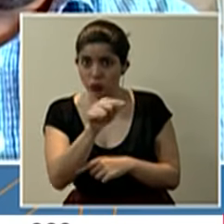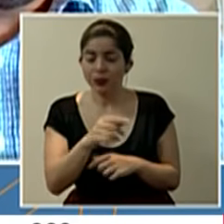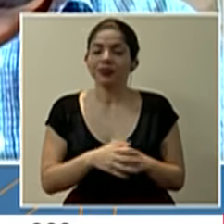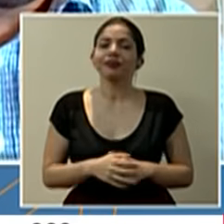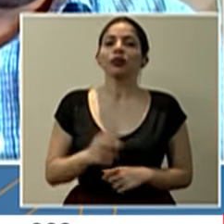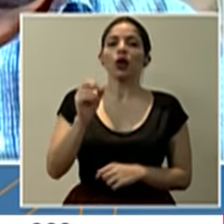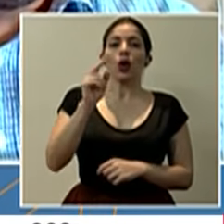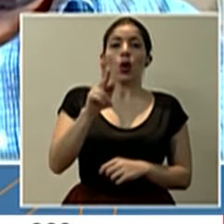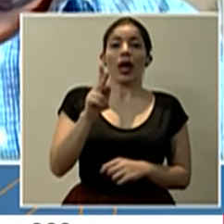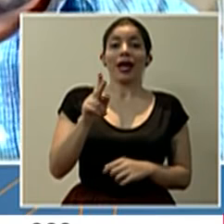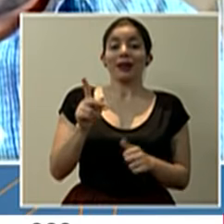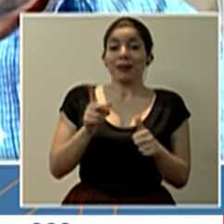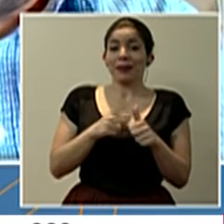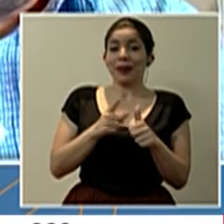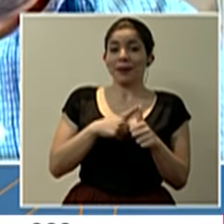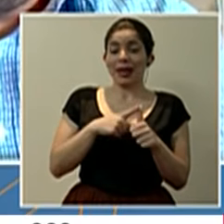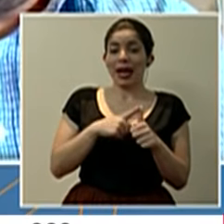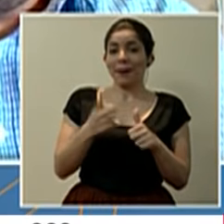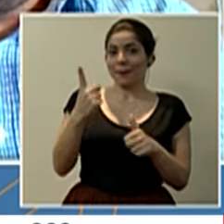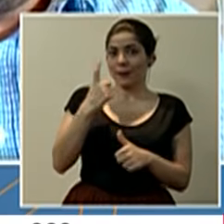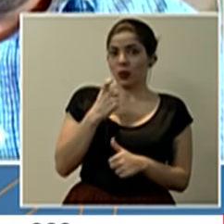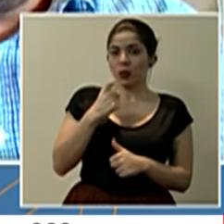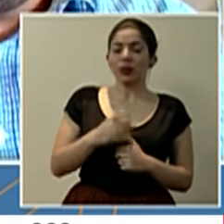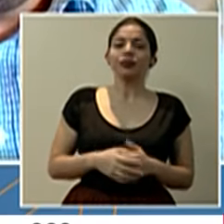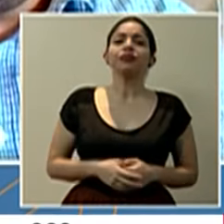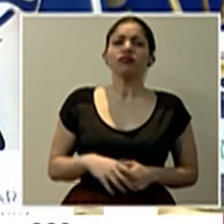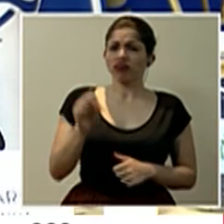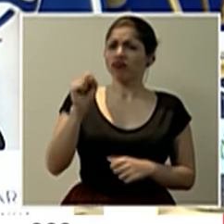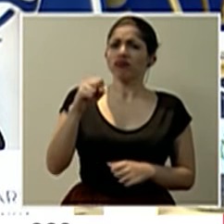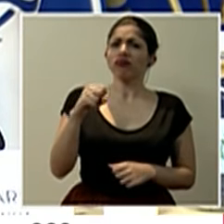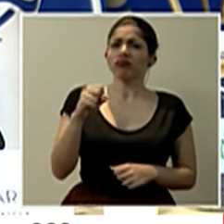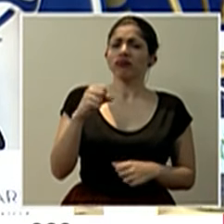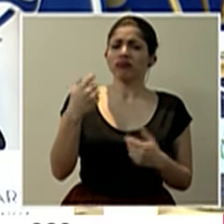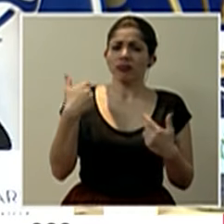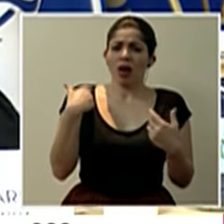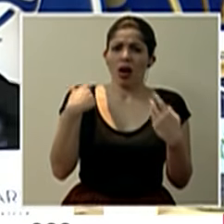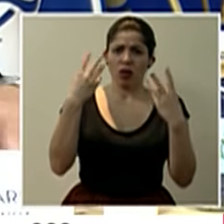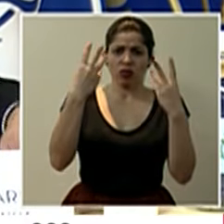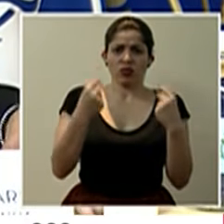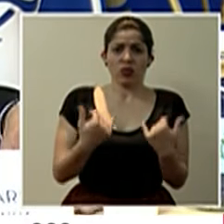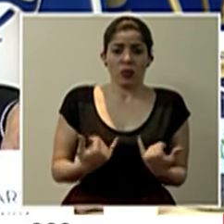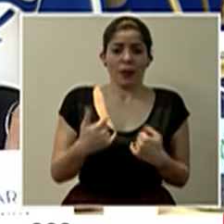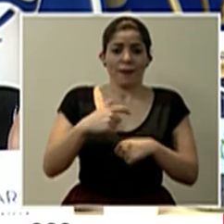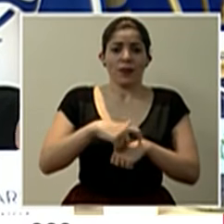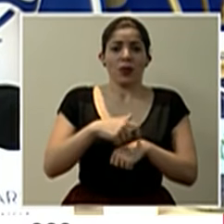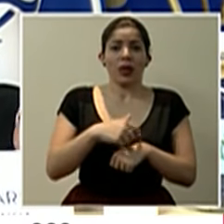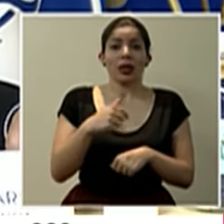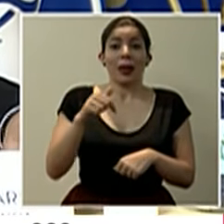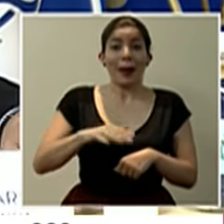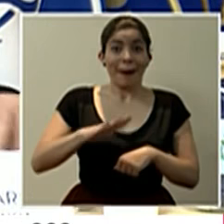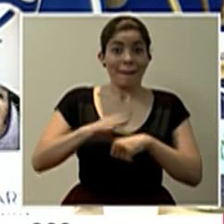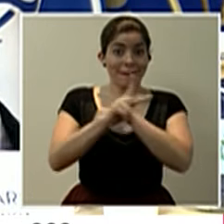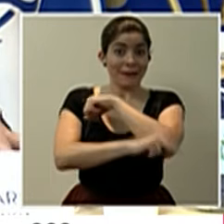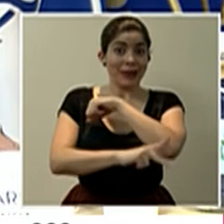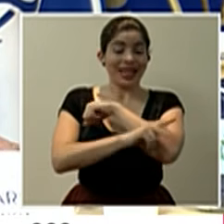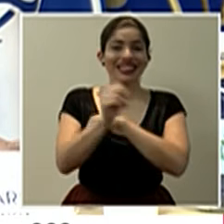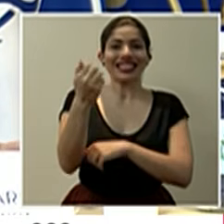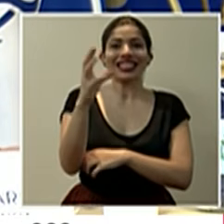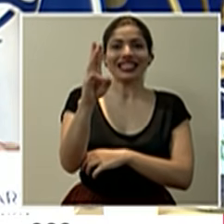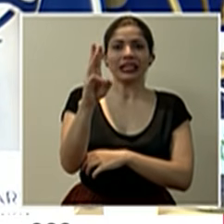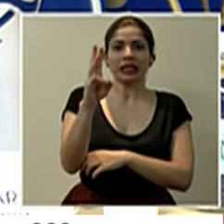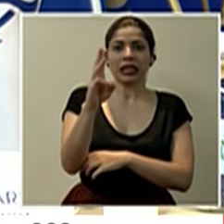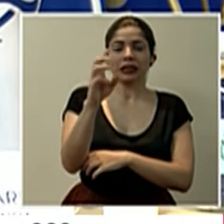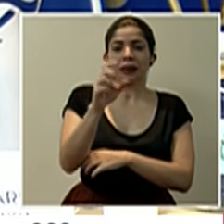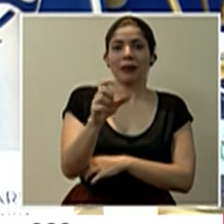Ok, relativo a la primera pregunta, pues sí, sí los tenemos contabilizados. En este momento tenemos en el país 16